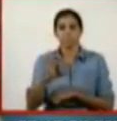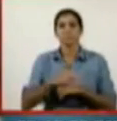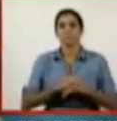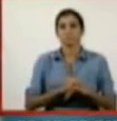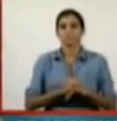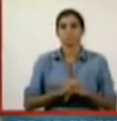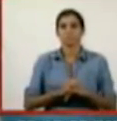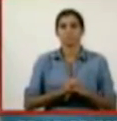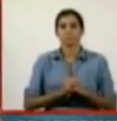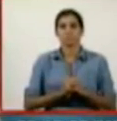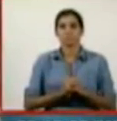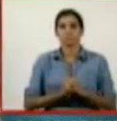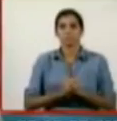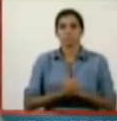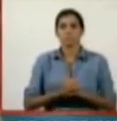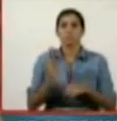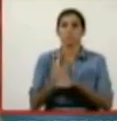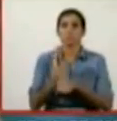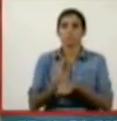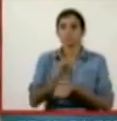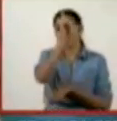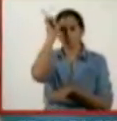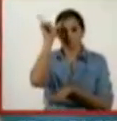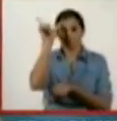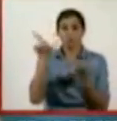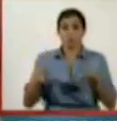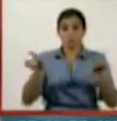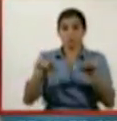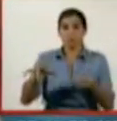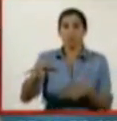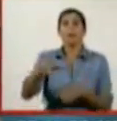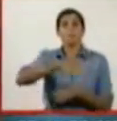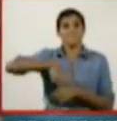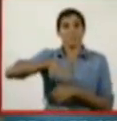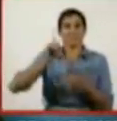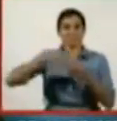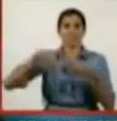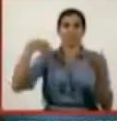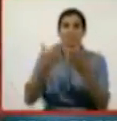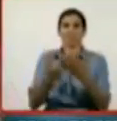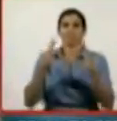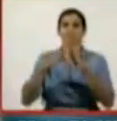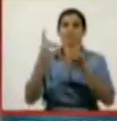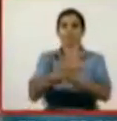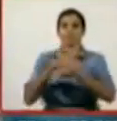eh la seguridad de Leopoldo desde el lugar de la plaza abión hasta el Palacio de